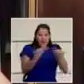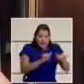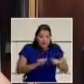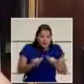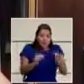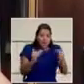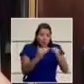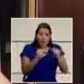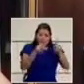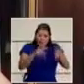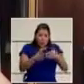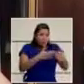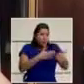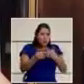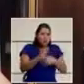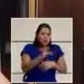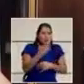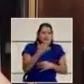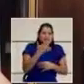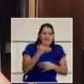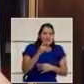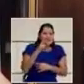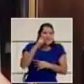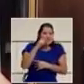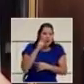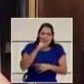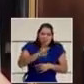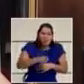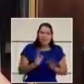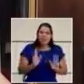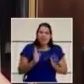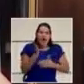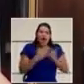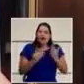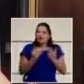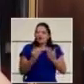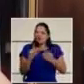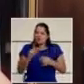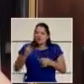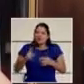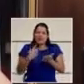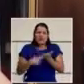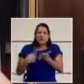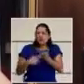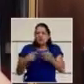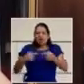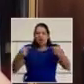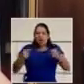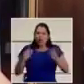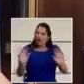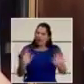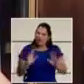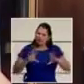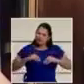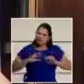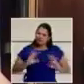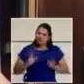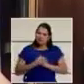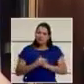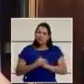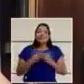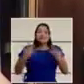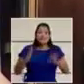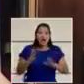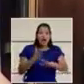humanos, sin depender de su orientación sexual, debería ser algo indiscutible en el mundo. Y aunque se han dado grandes pasos